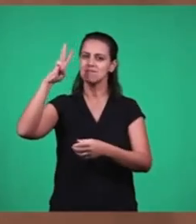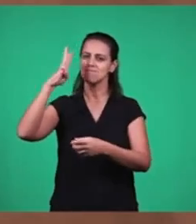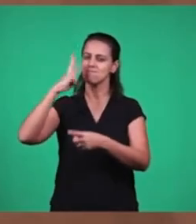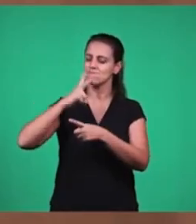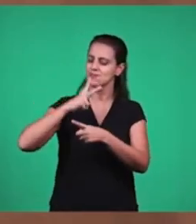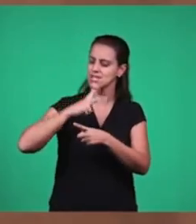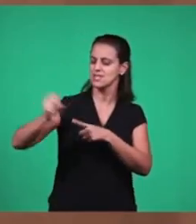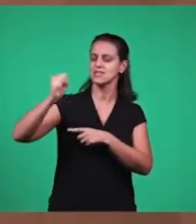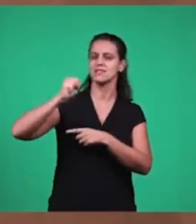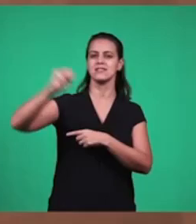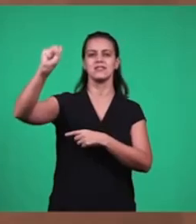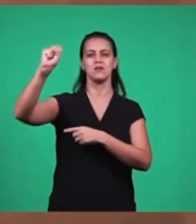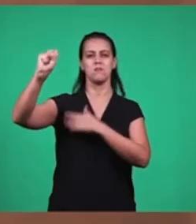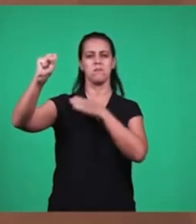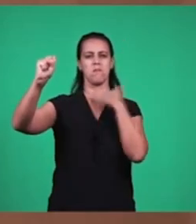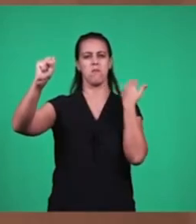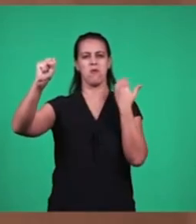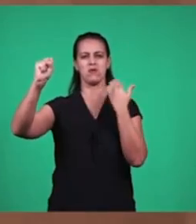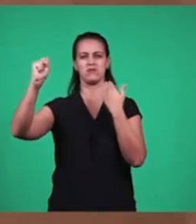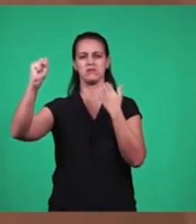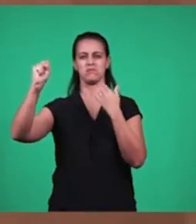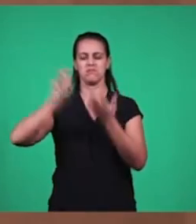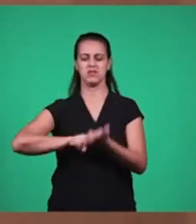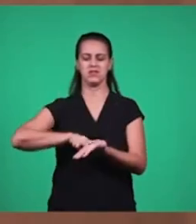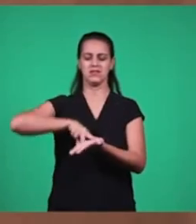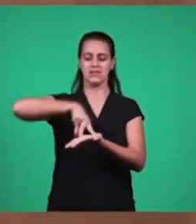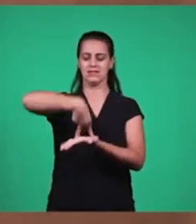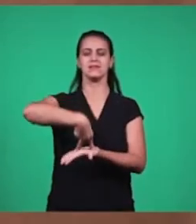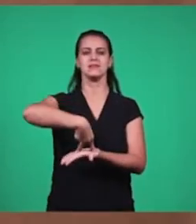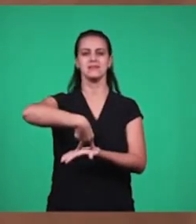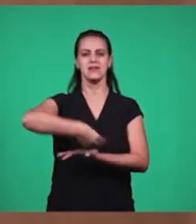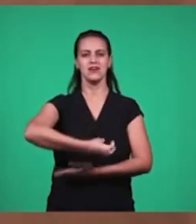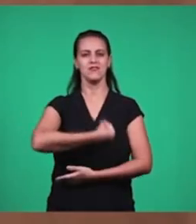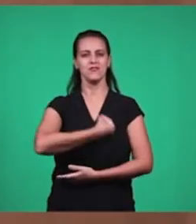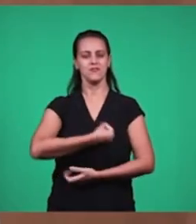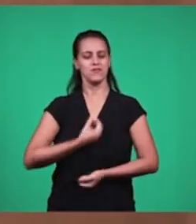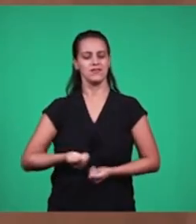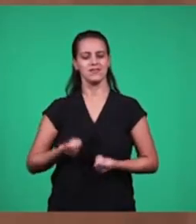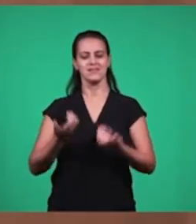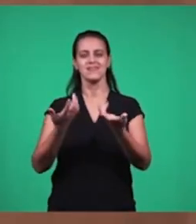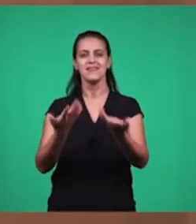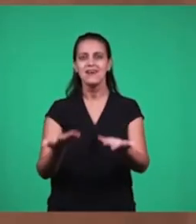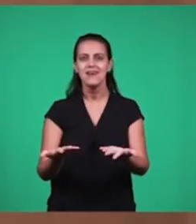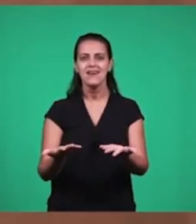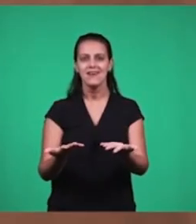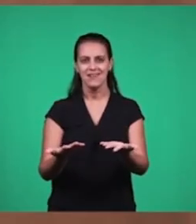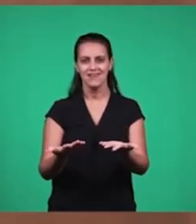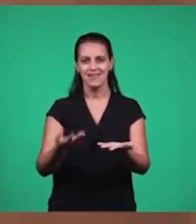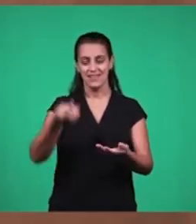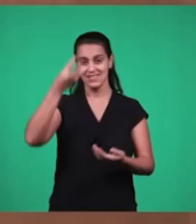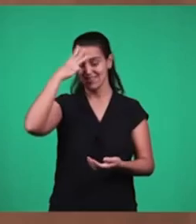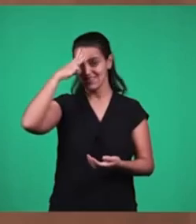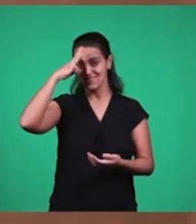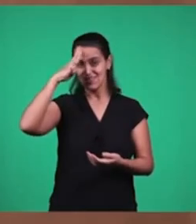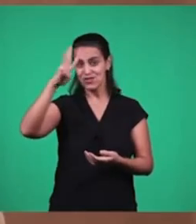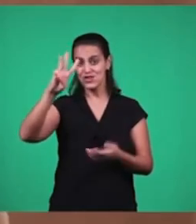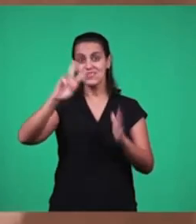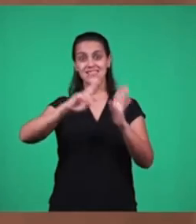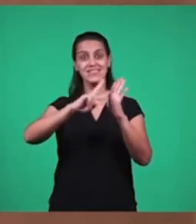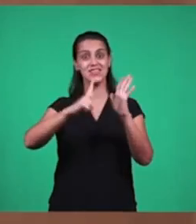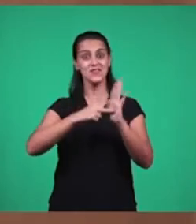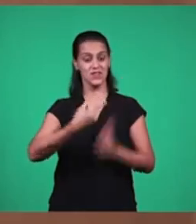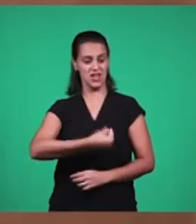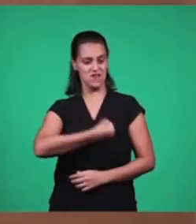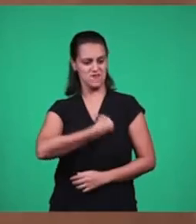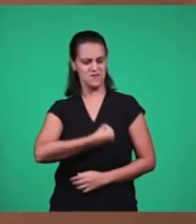la muerte. Él resucitó para dar vida a su iglesia. El tercer día para nosotros es